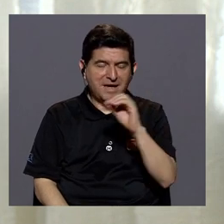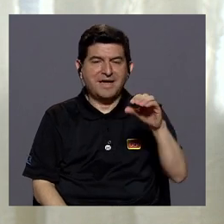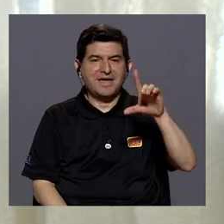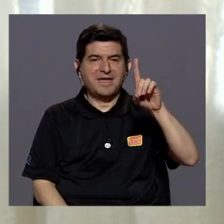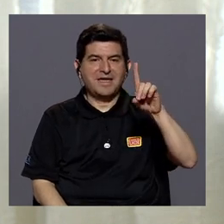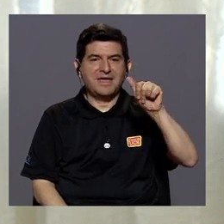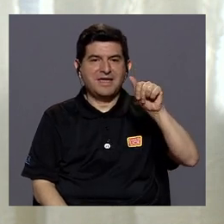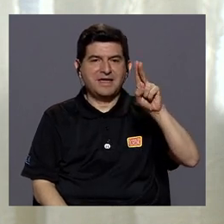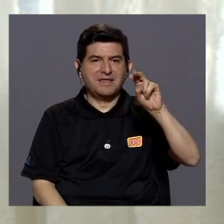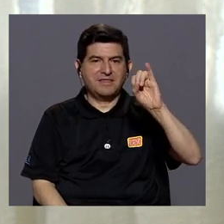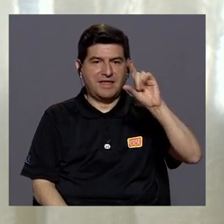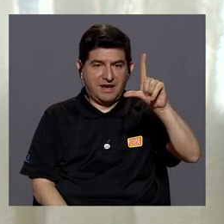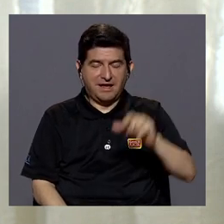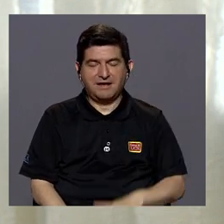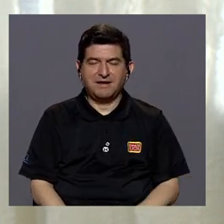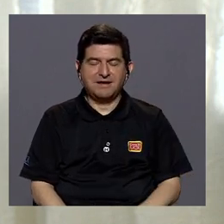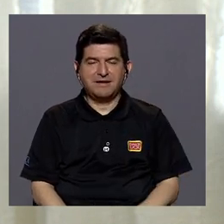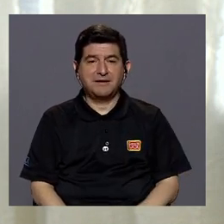Pepe